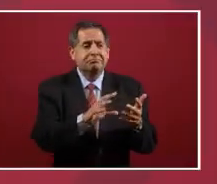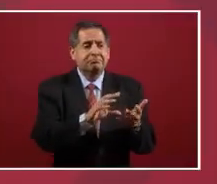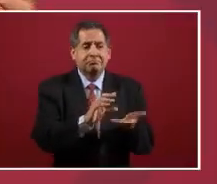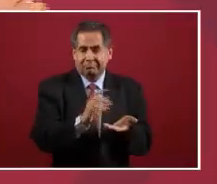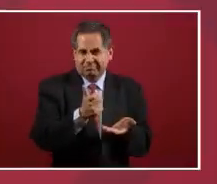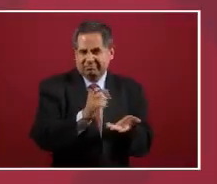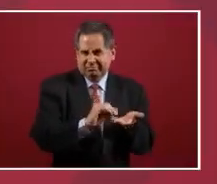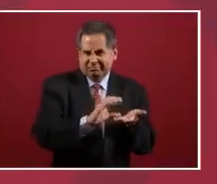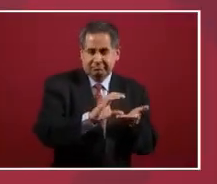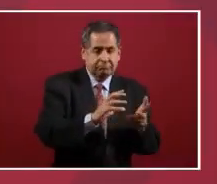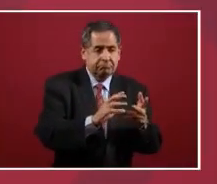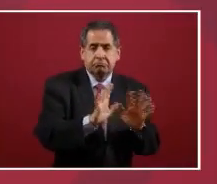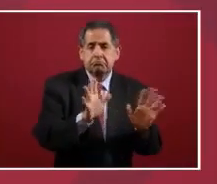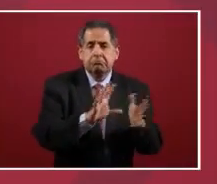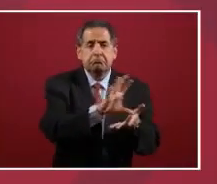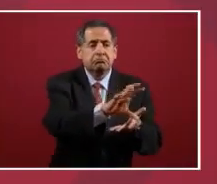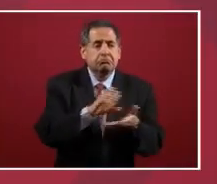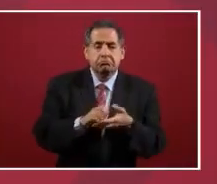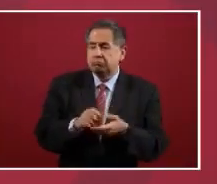y se repartió